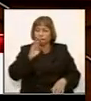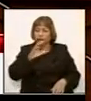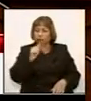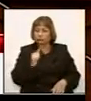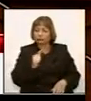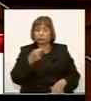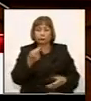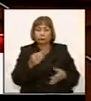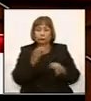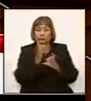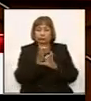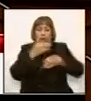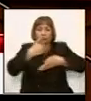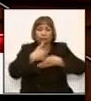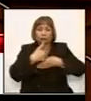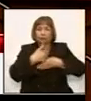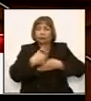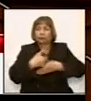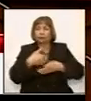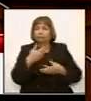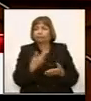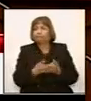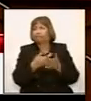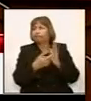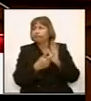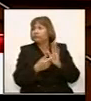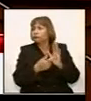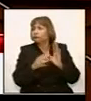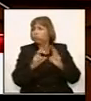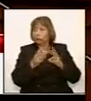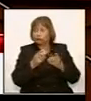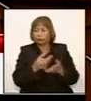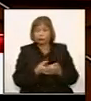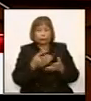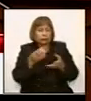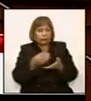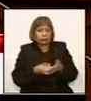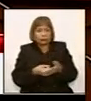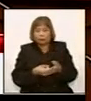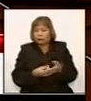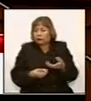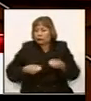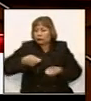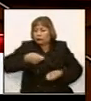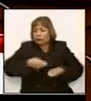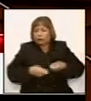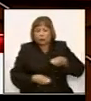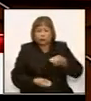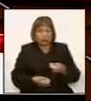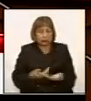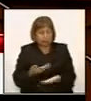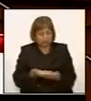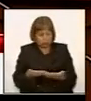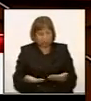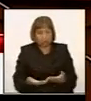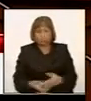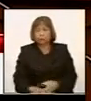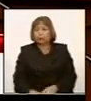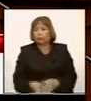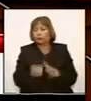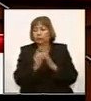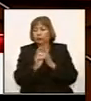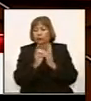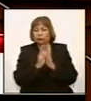tanto la formalización sería prácticamente un tema implícito, de manera que los aportes que se han dado estarían contenidos en el dictamen.